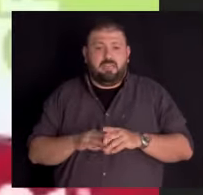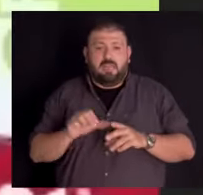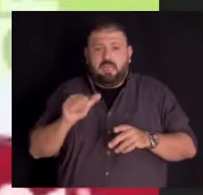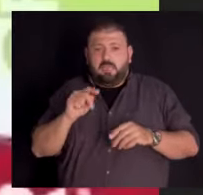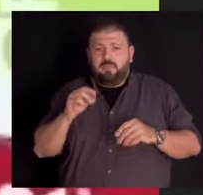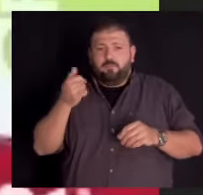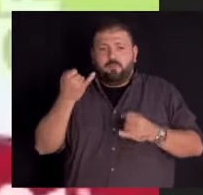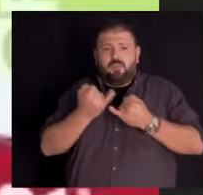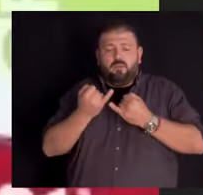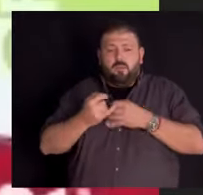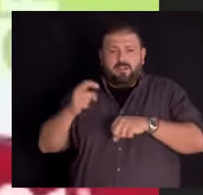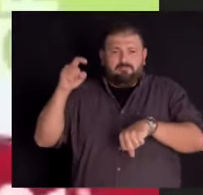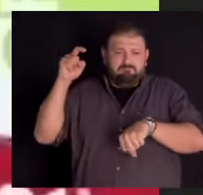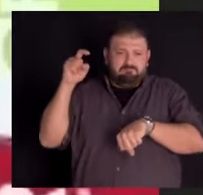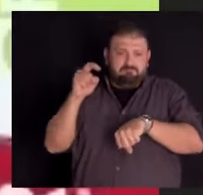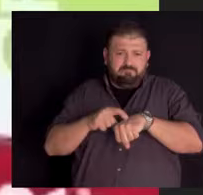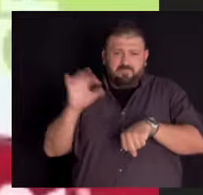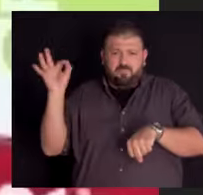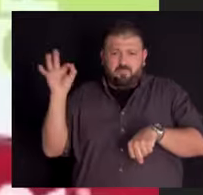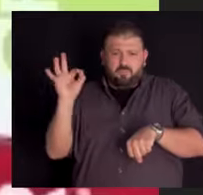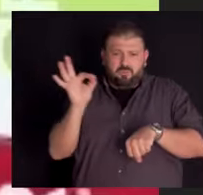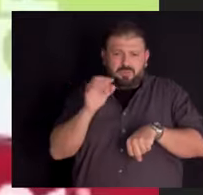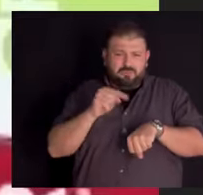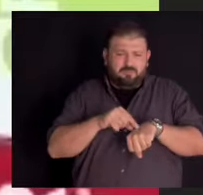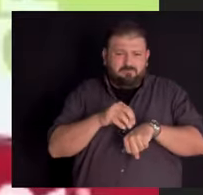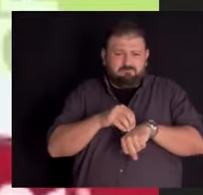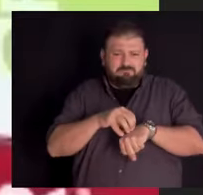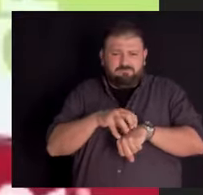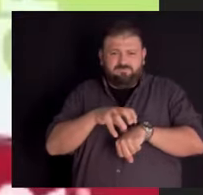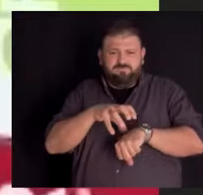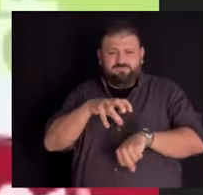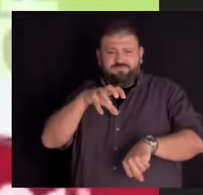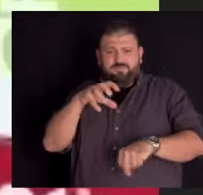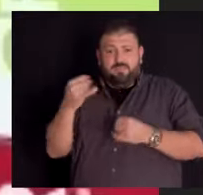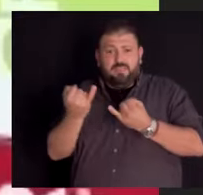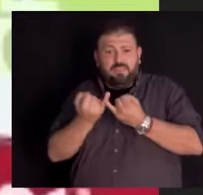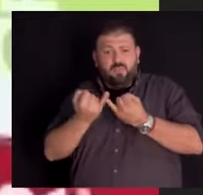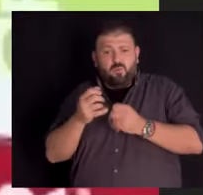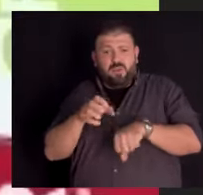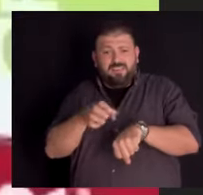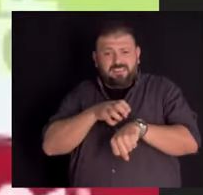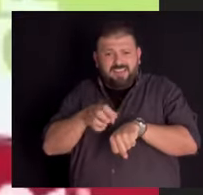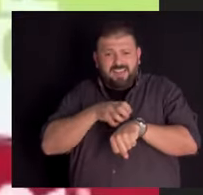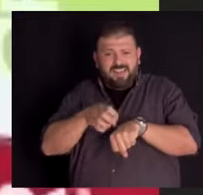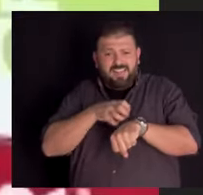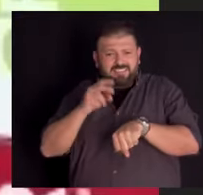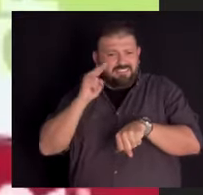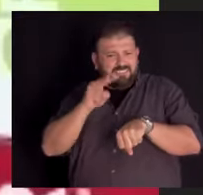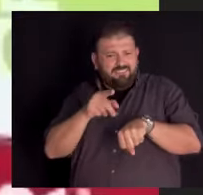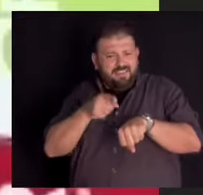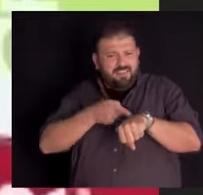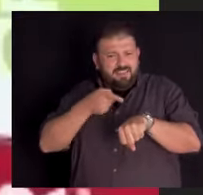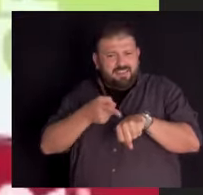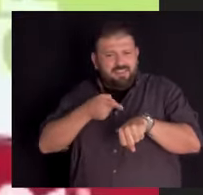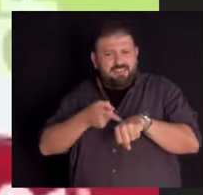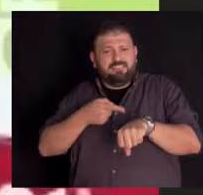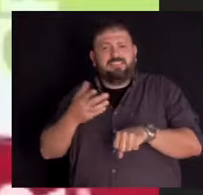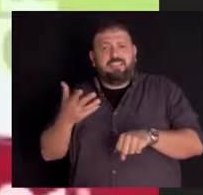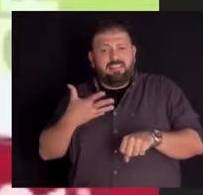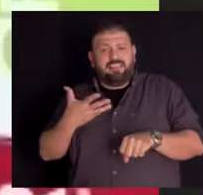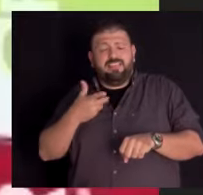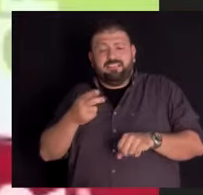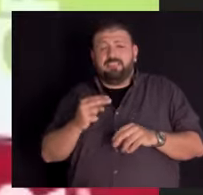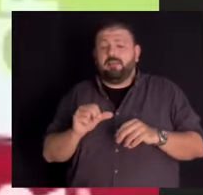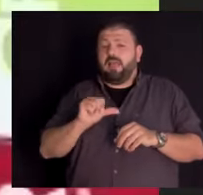te pica un mosco y te va a salir una super roncha, te rayas con cualquier cosa y te aparece el rayón, o sea, tienes altos niveles de